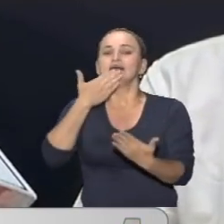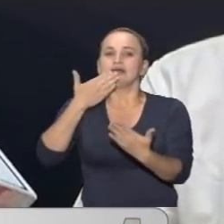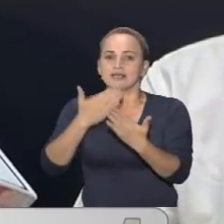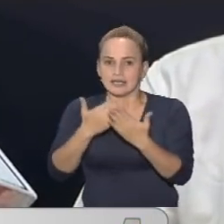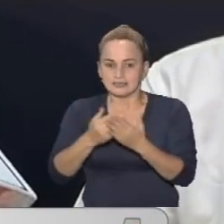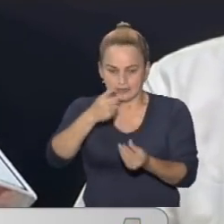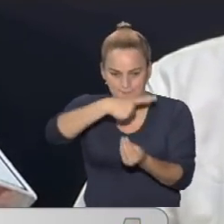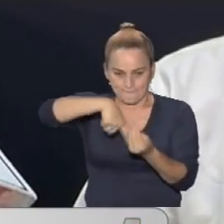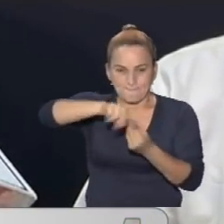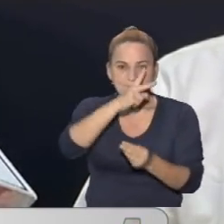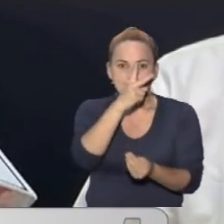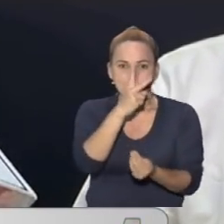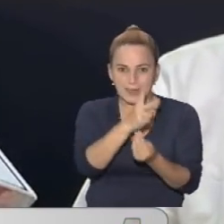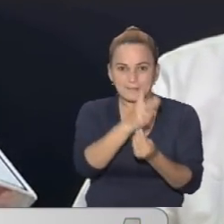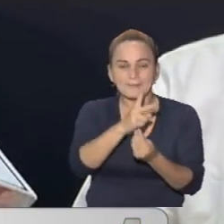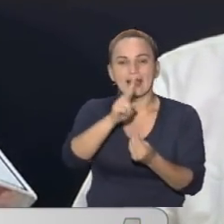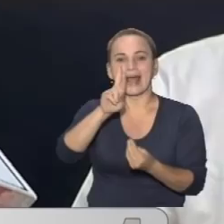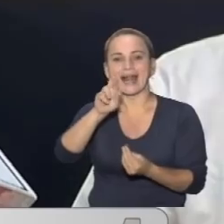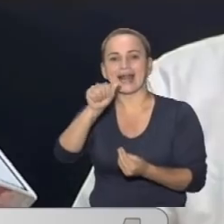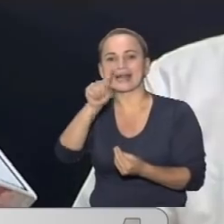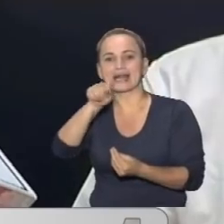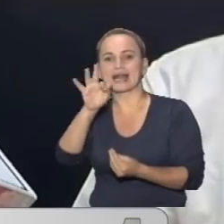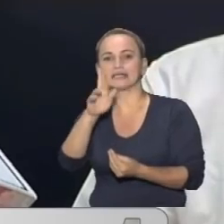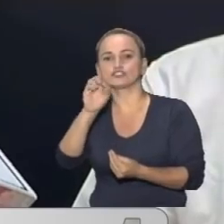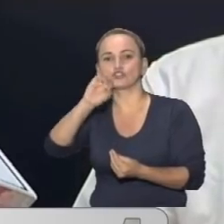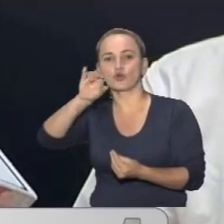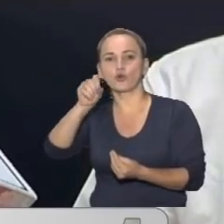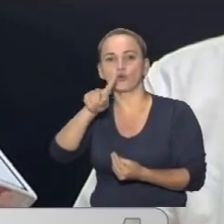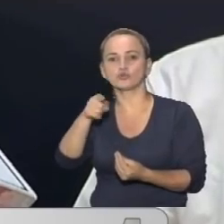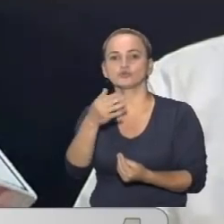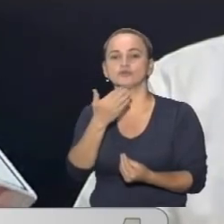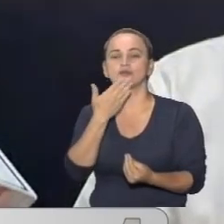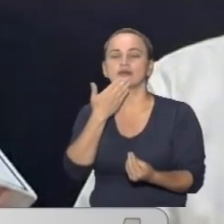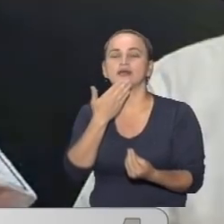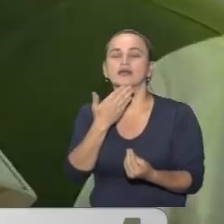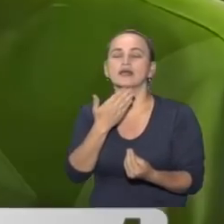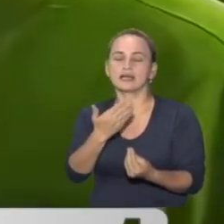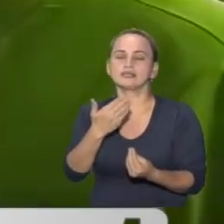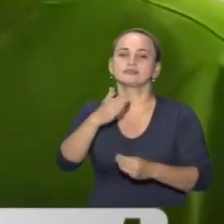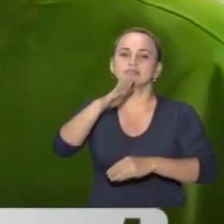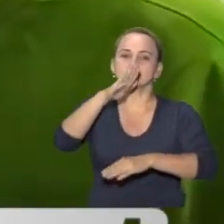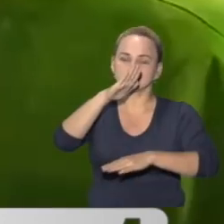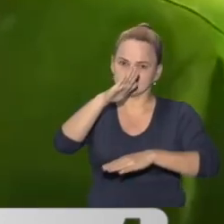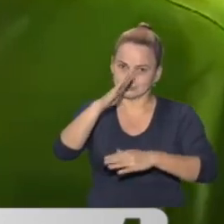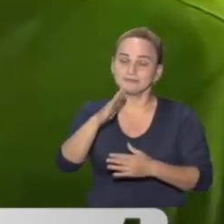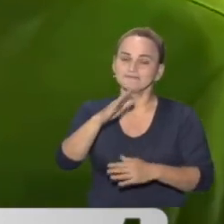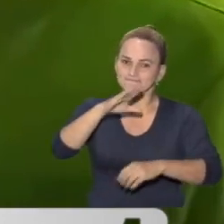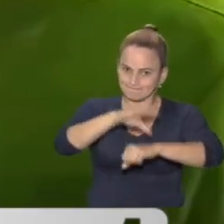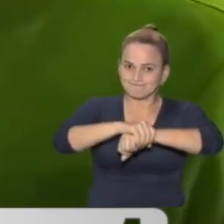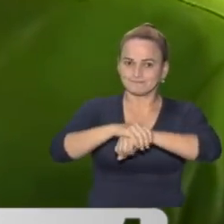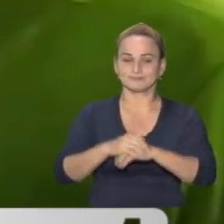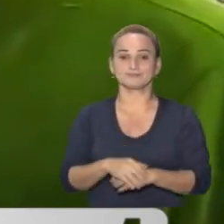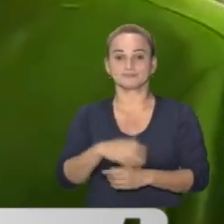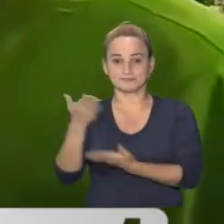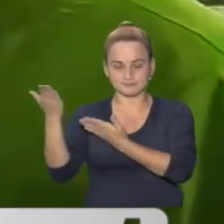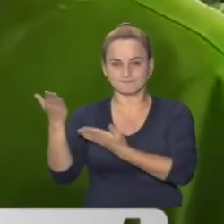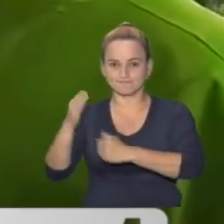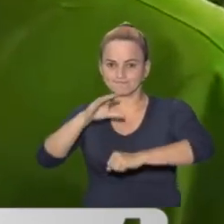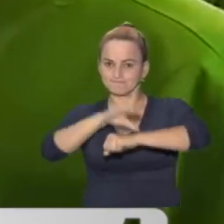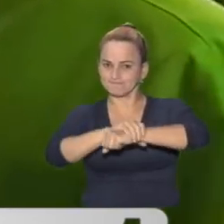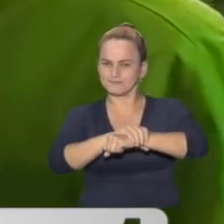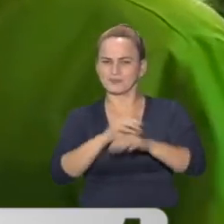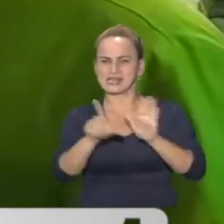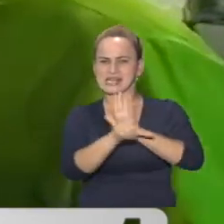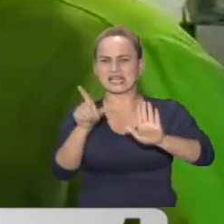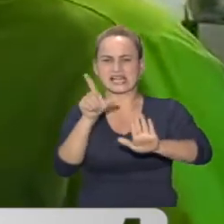rastrojos costeños significa paz y tranquilidad para los ciudadanos barranquilleros. El Negro Over era requerido por